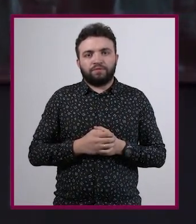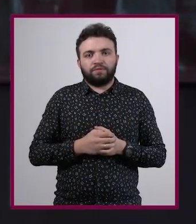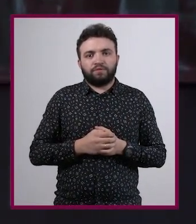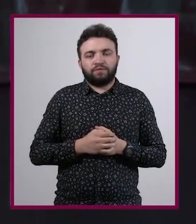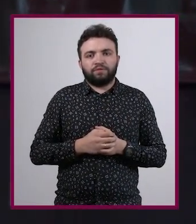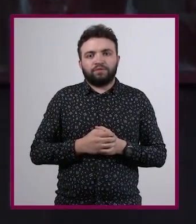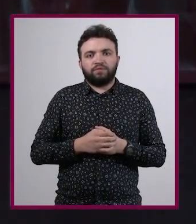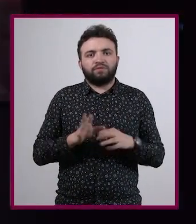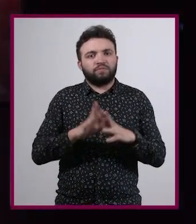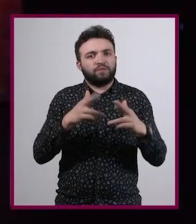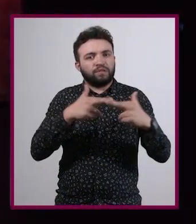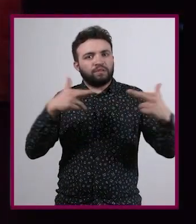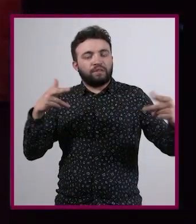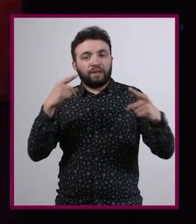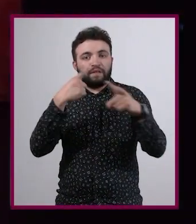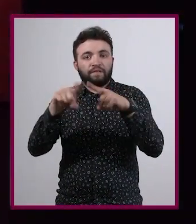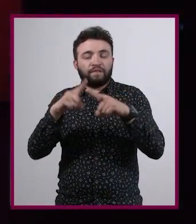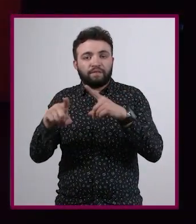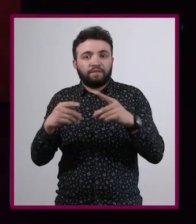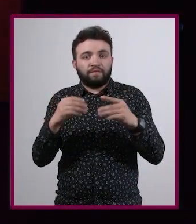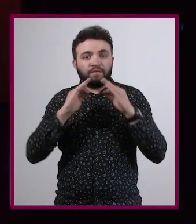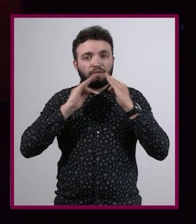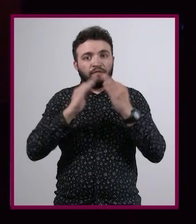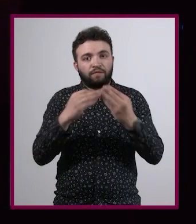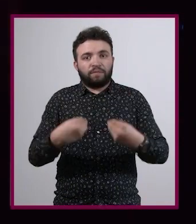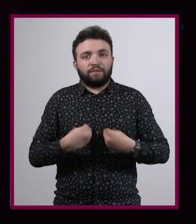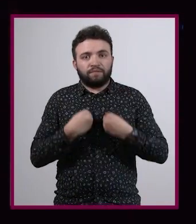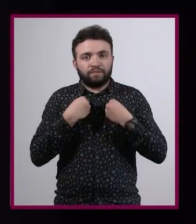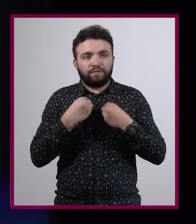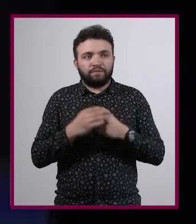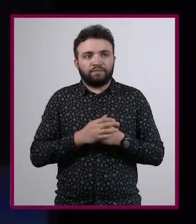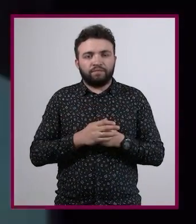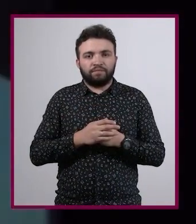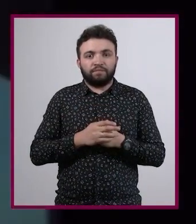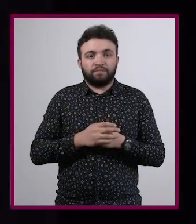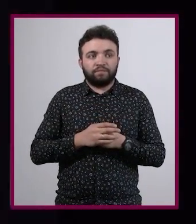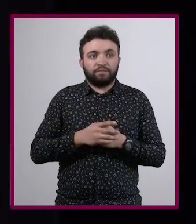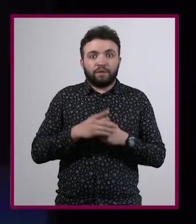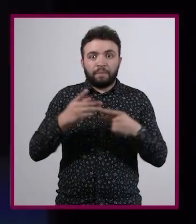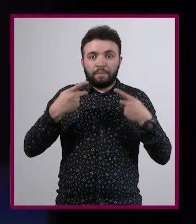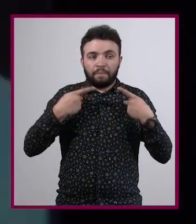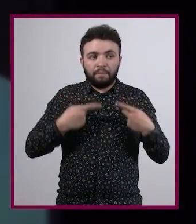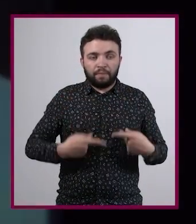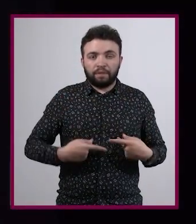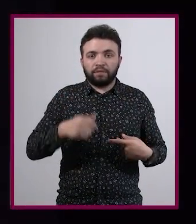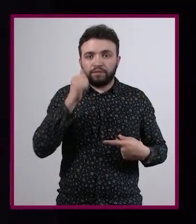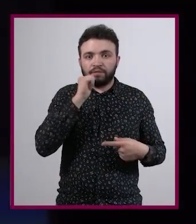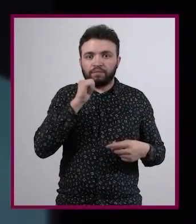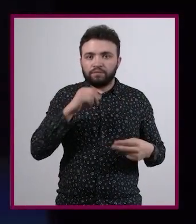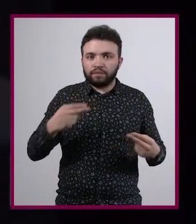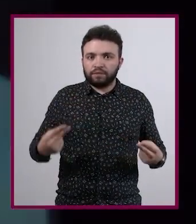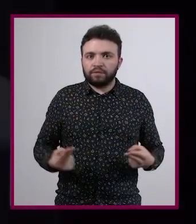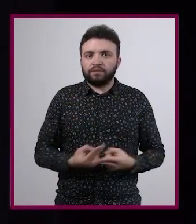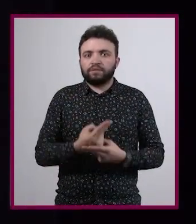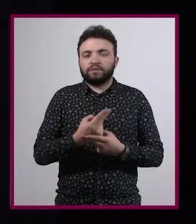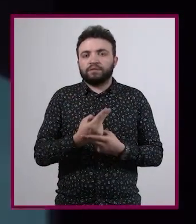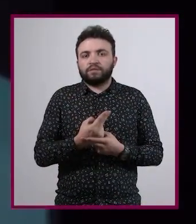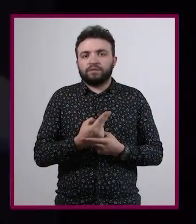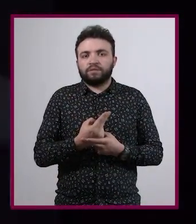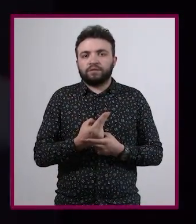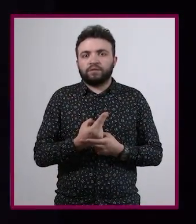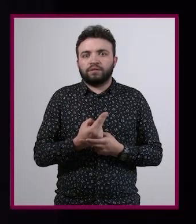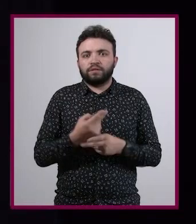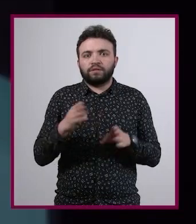relacionalidad entre diferentes formas de vida. Entonces, los personajes surgen tanto de